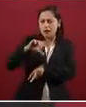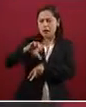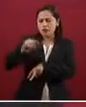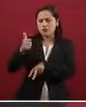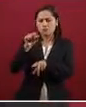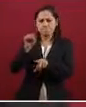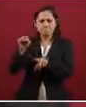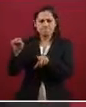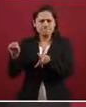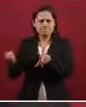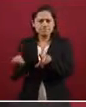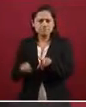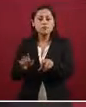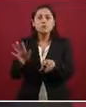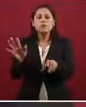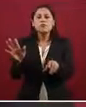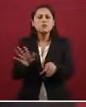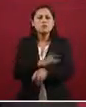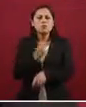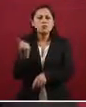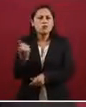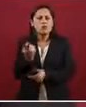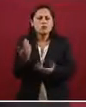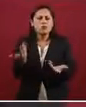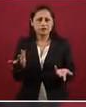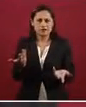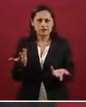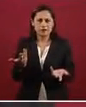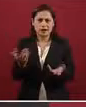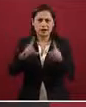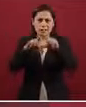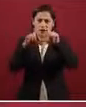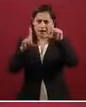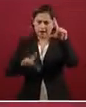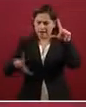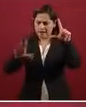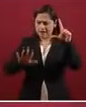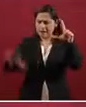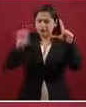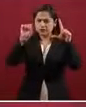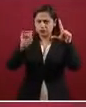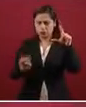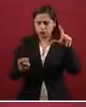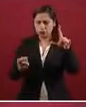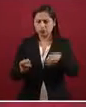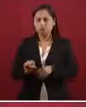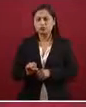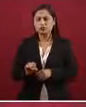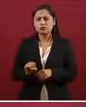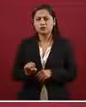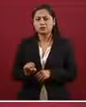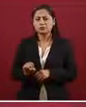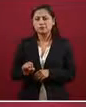el sureste, y esa es la paradoja, la contradicción,